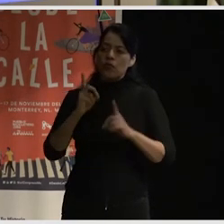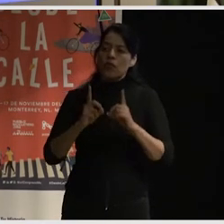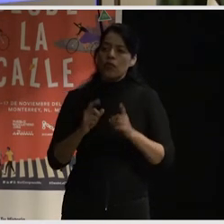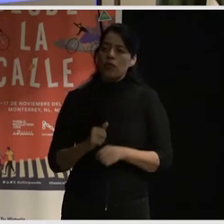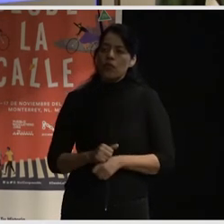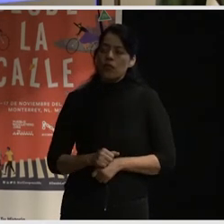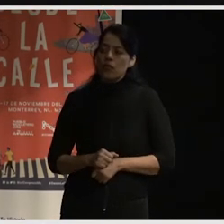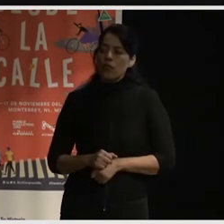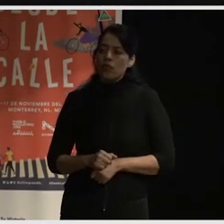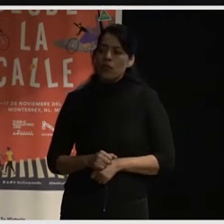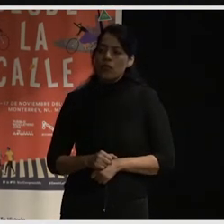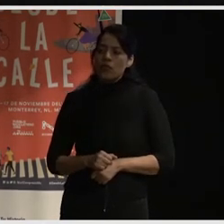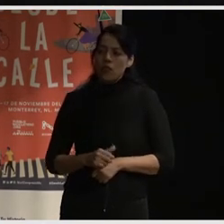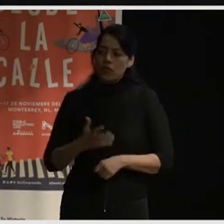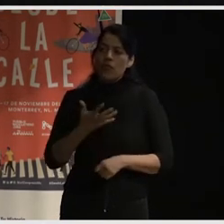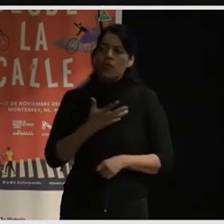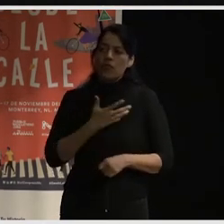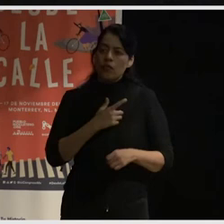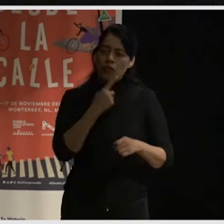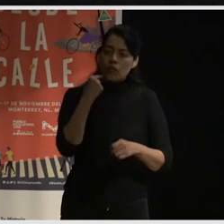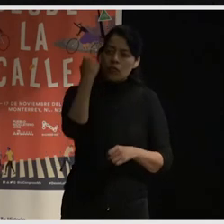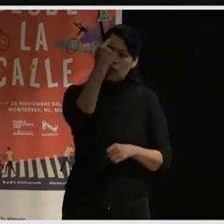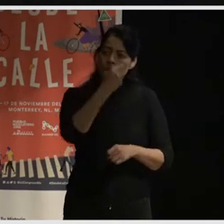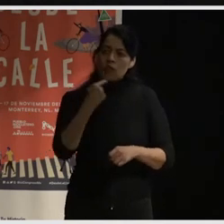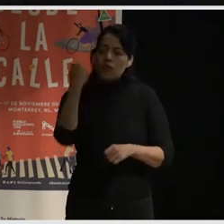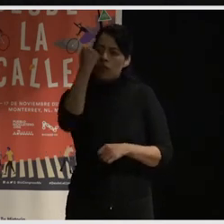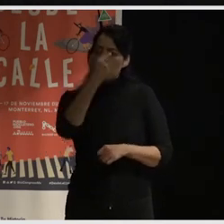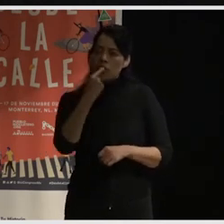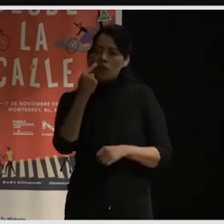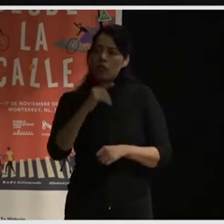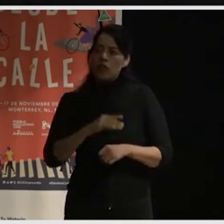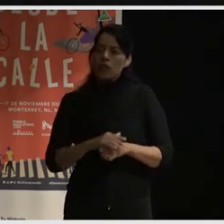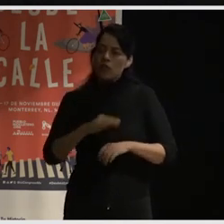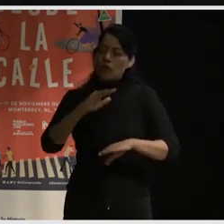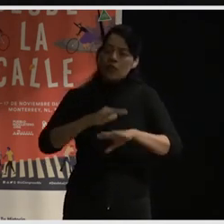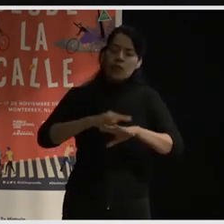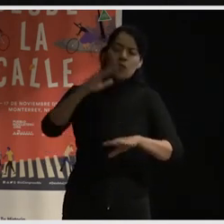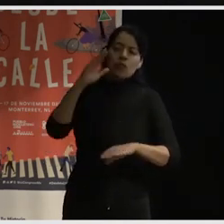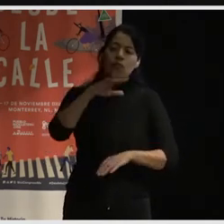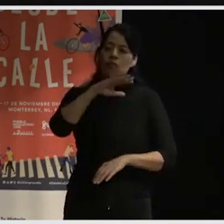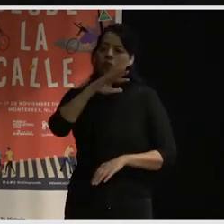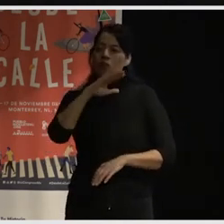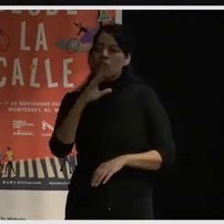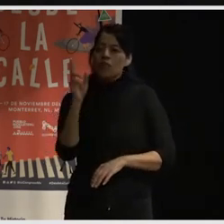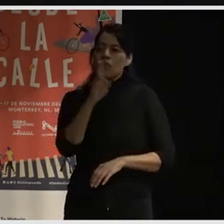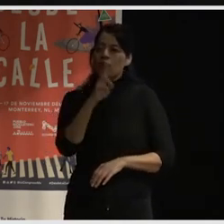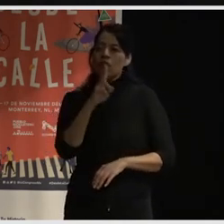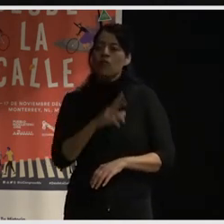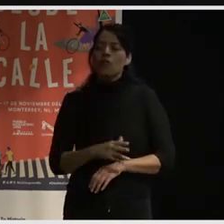son los si tienen los datos de los horarios los horarios en los que está más contaminado el aire en monterrey